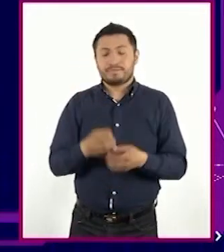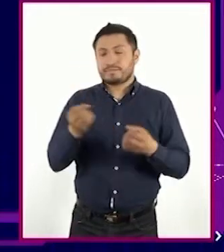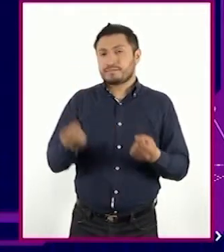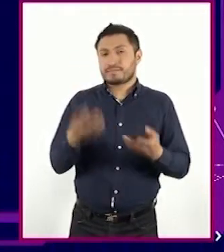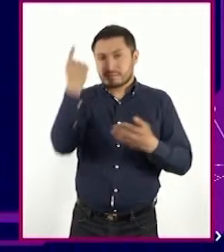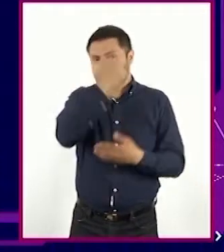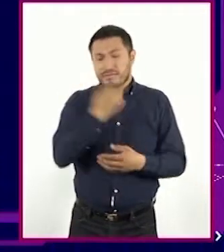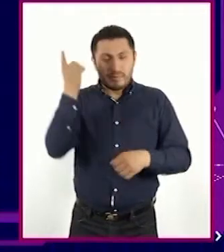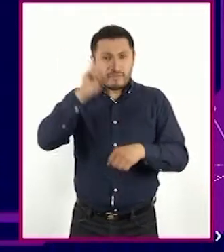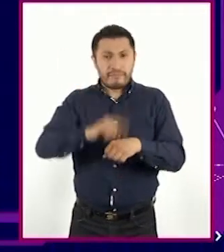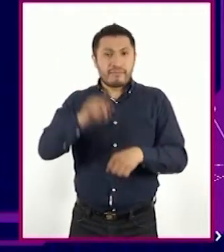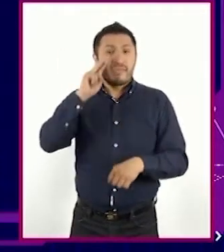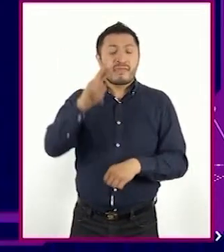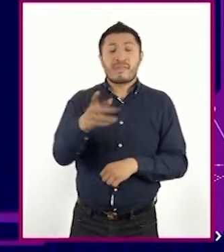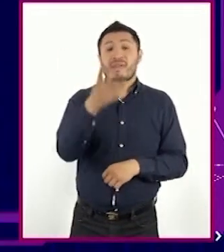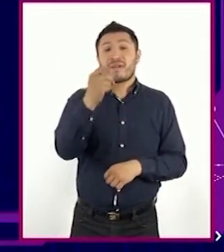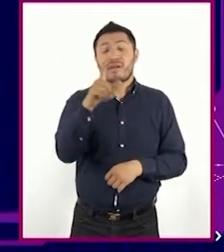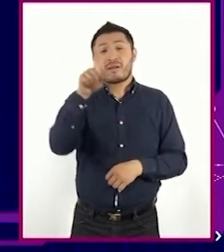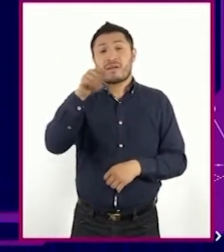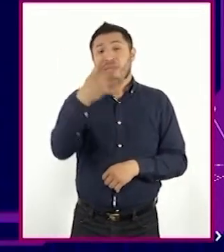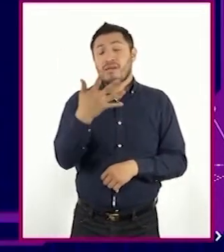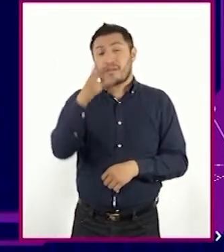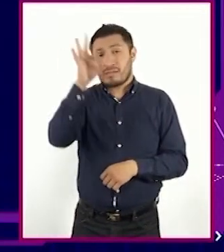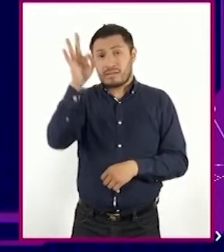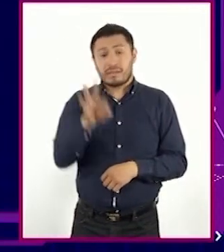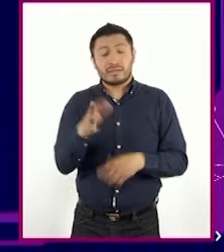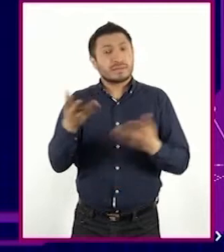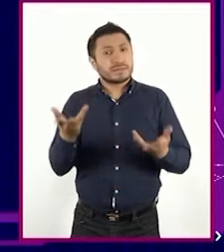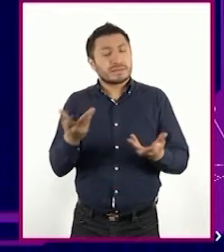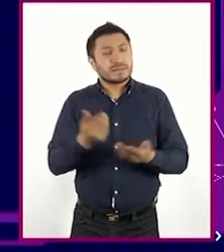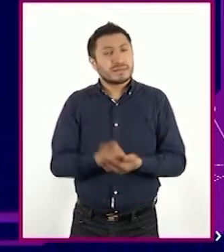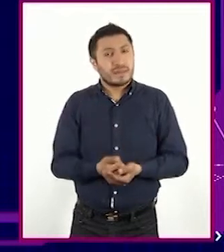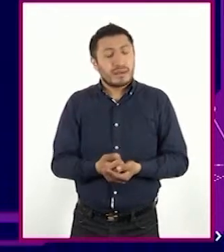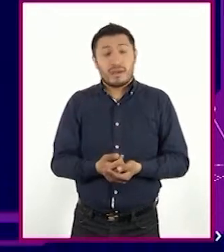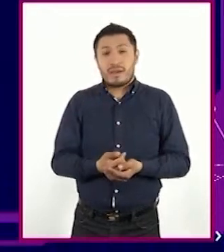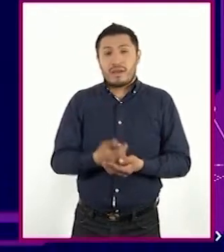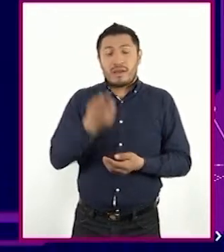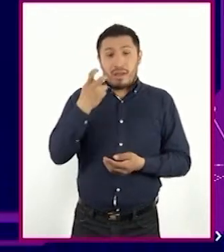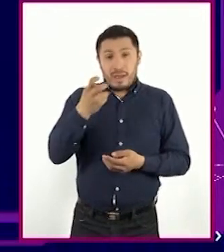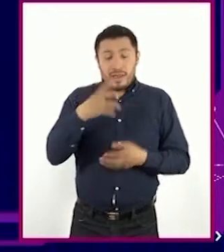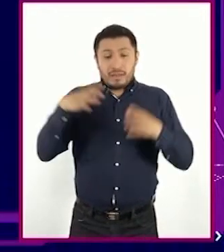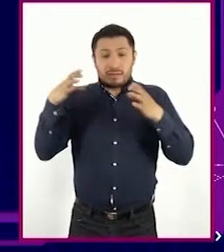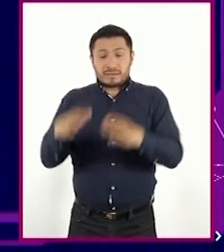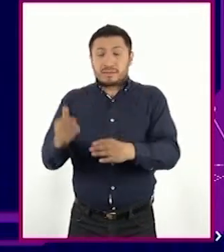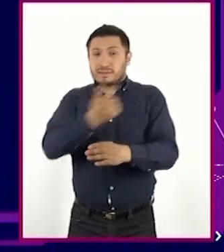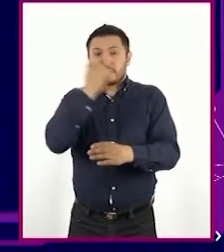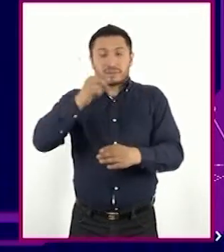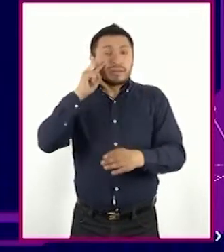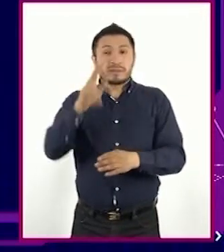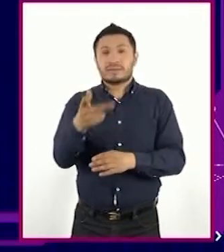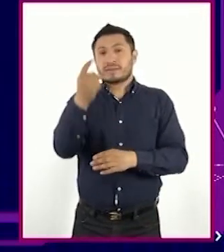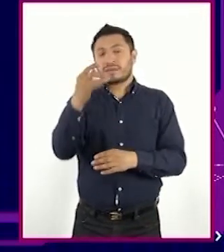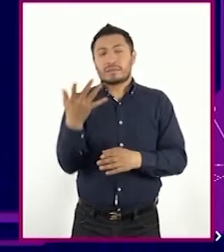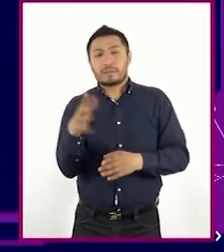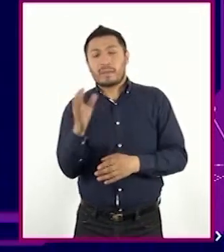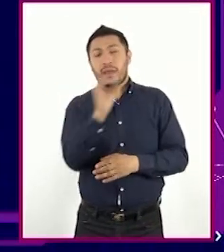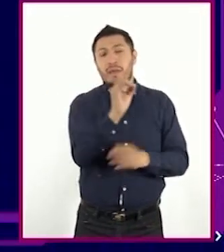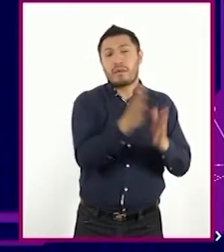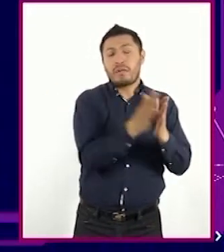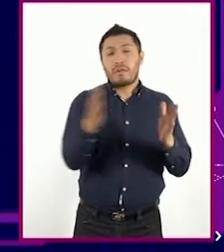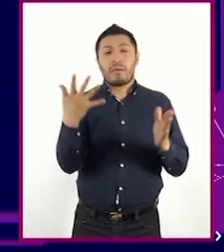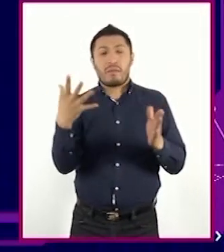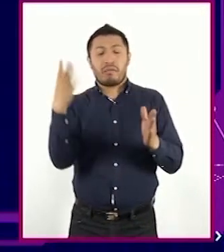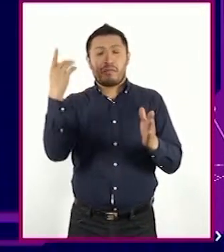día ve televisión el 75%? Corresponde a los alumnos que ven televisión entre 0 y